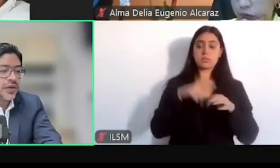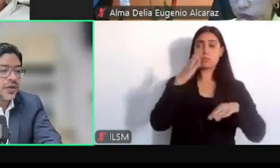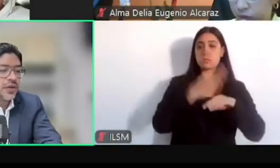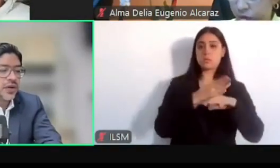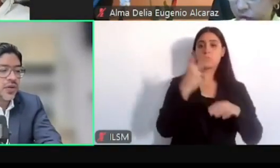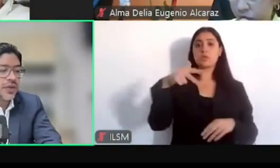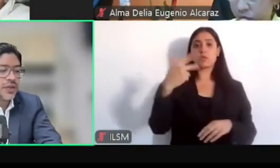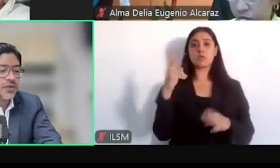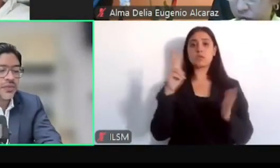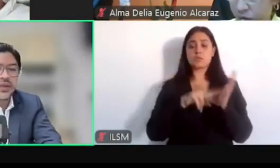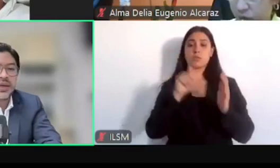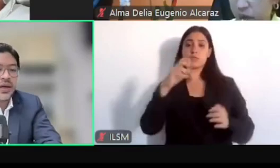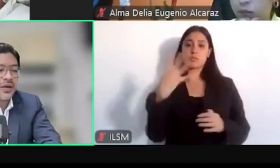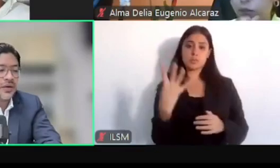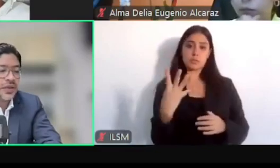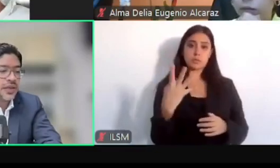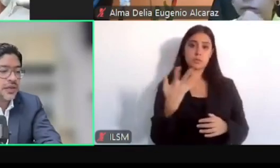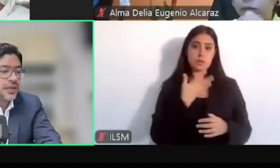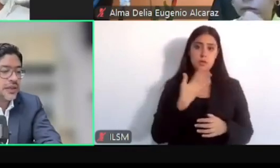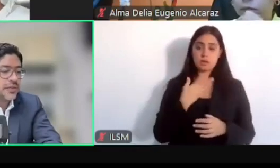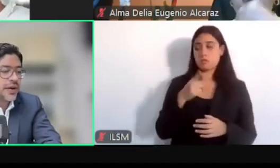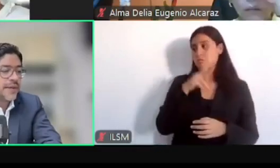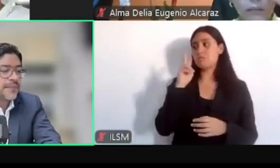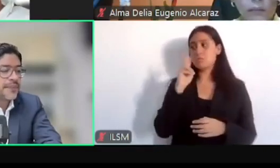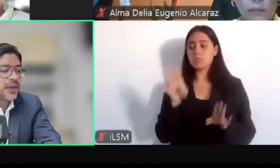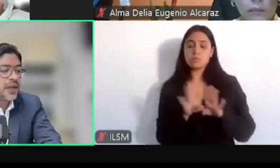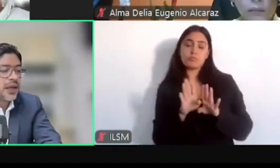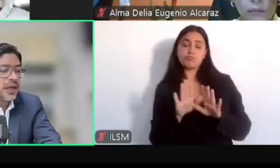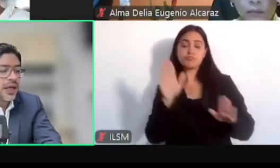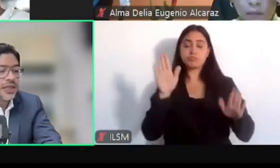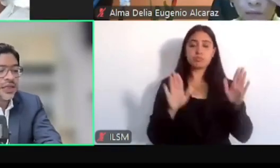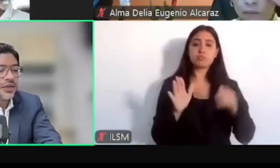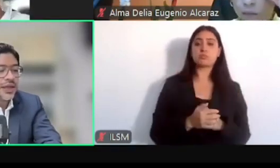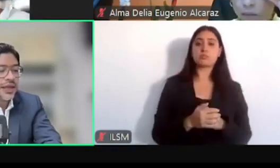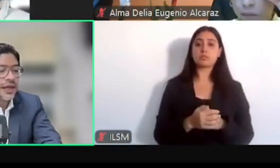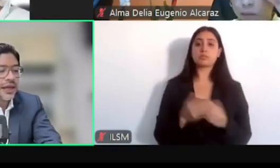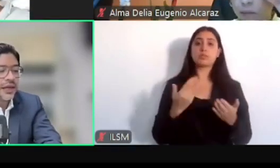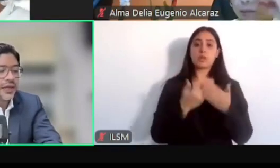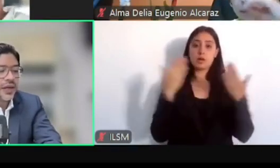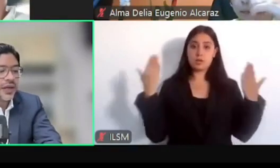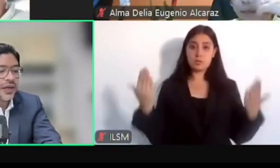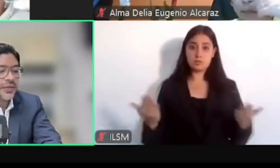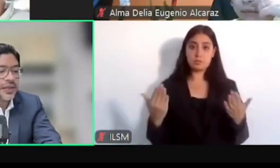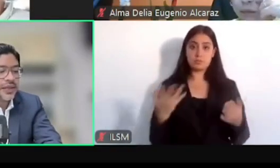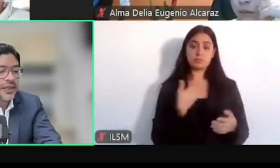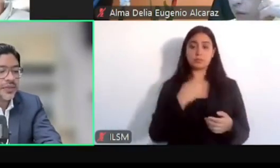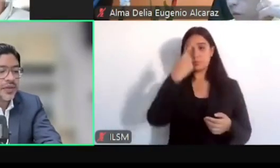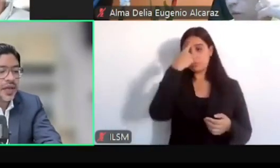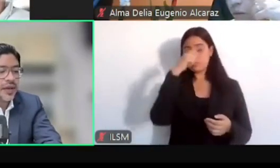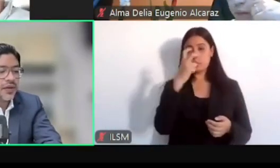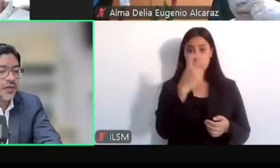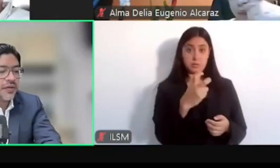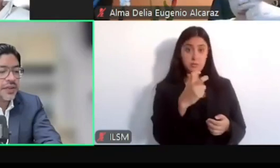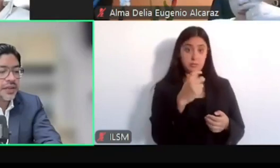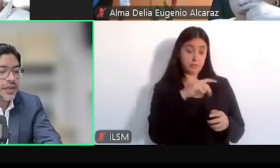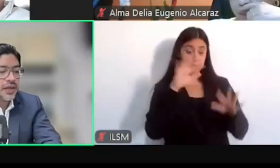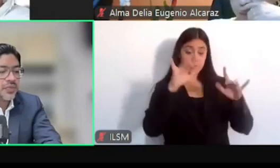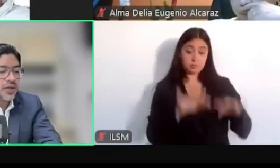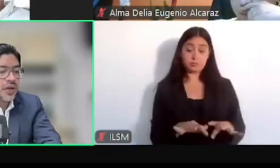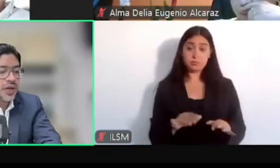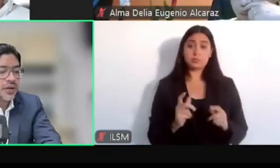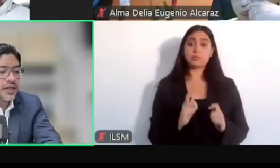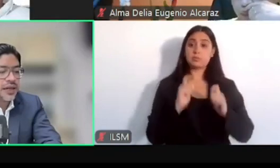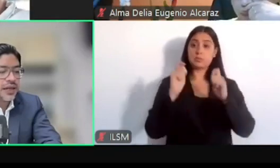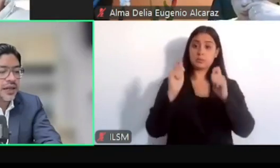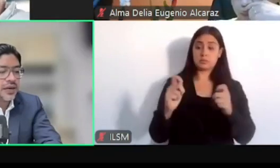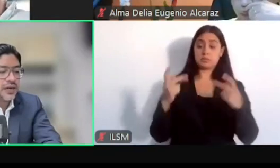2024 el cual se somete a consideración de este pleno el escrito de queja que dio origen al presente procedimiento fue presentado por el